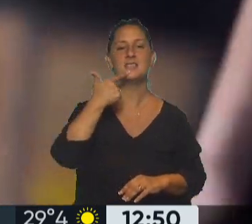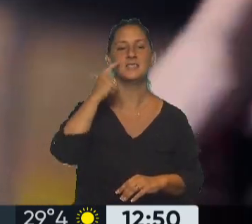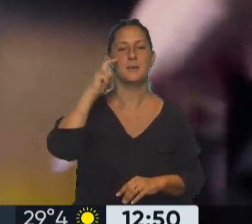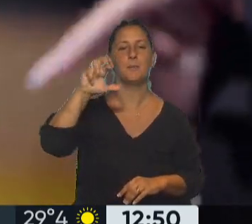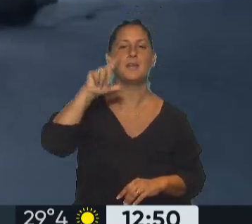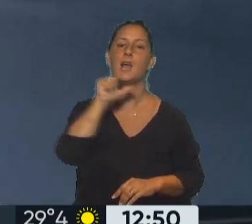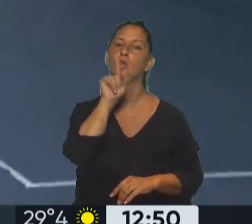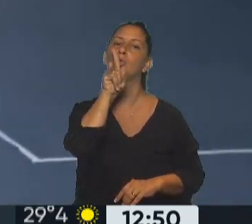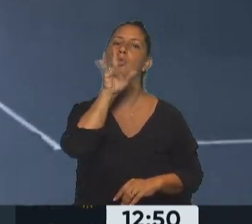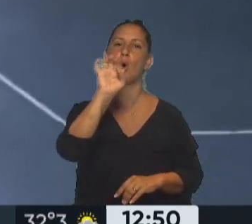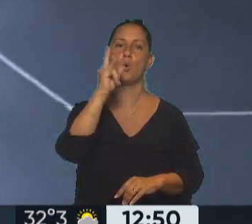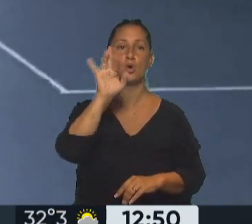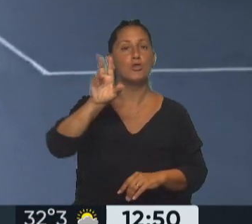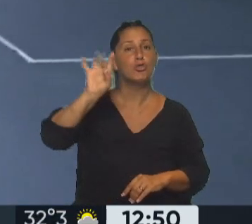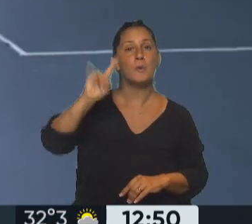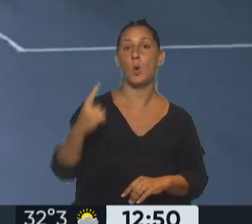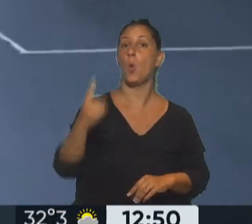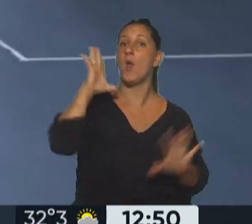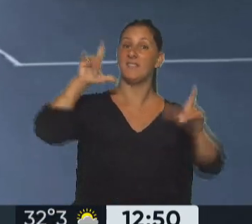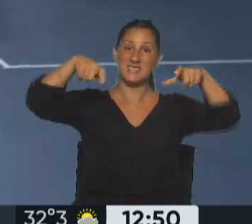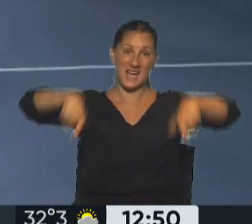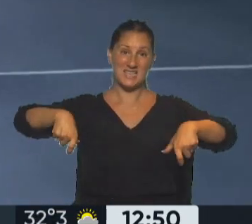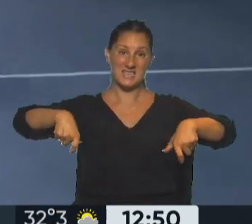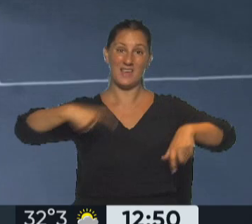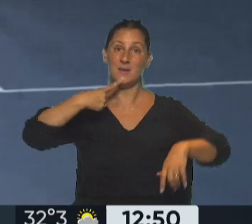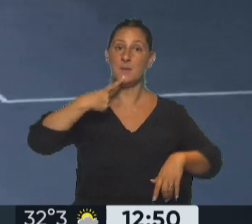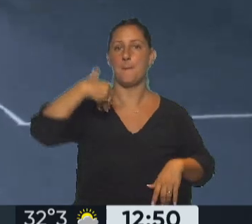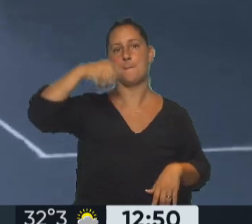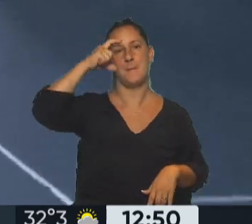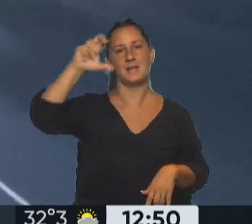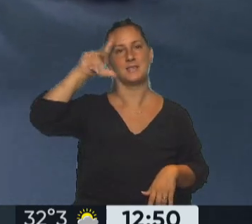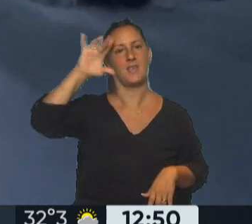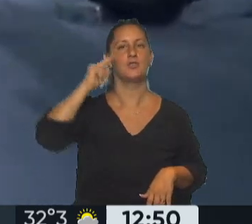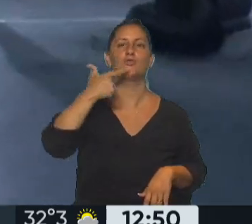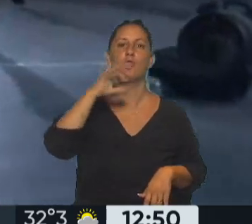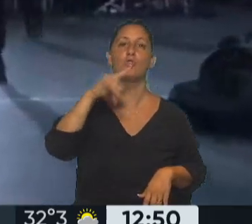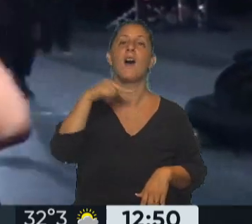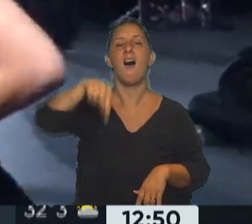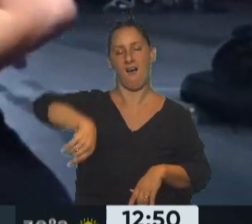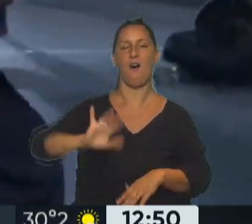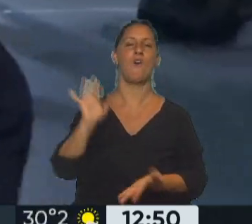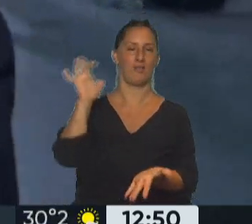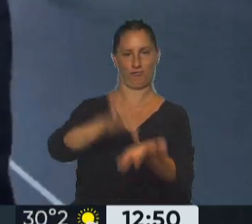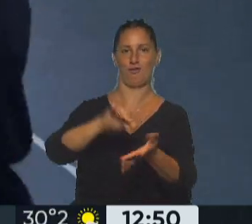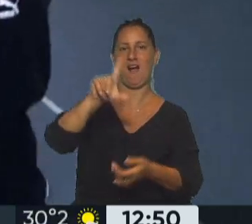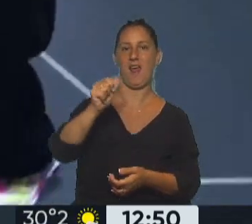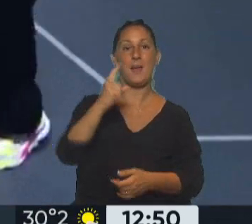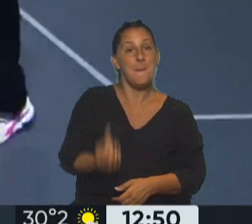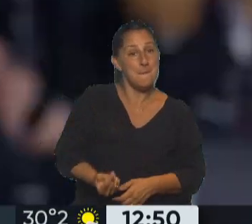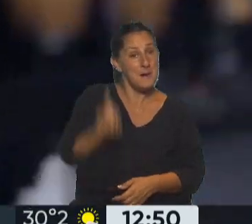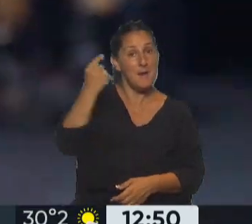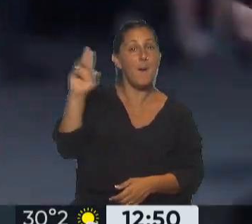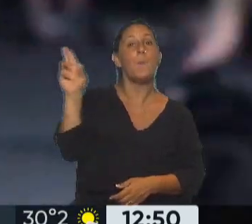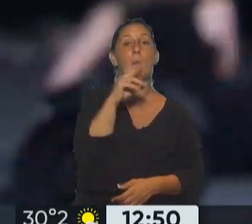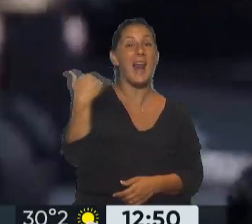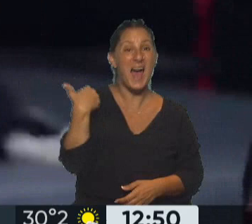una mujer se había presentado en solitario en la cancha de Vélez, Mercedes Sosa. Ella ahora va a ser la primera artista argentina